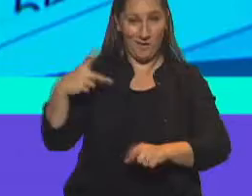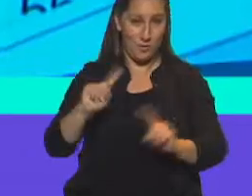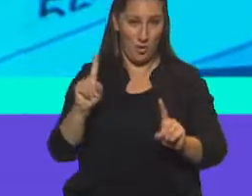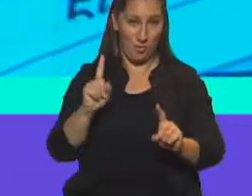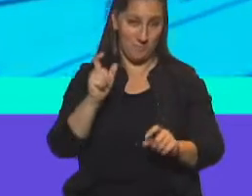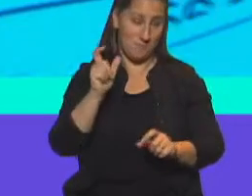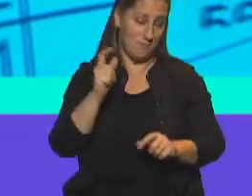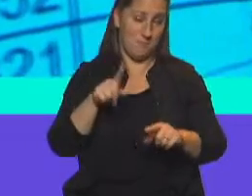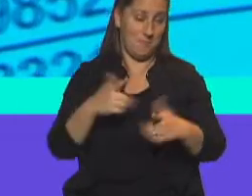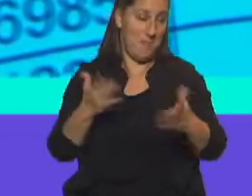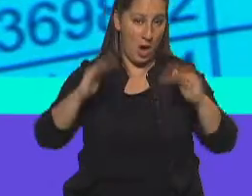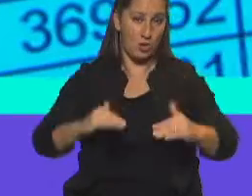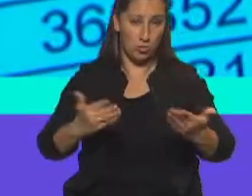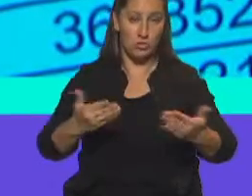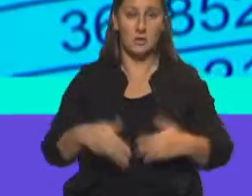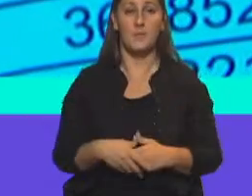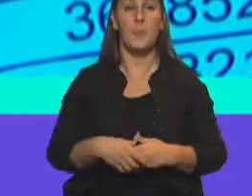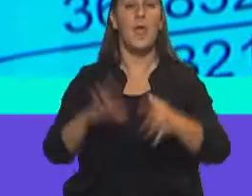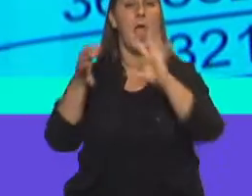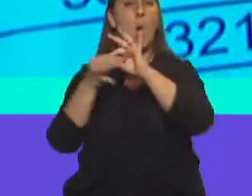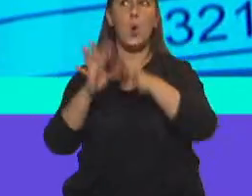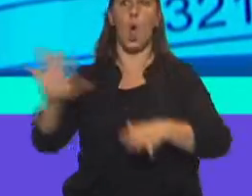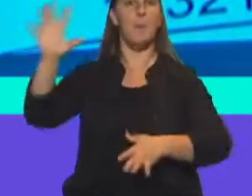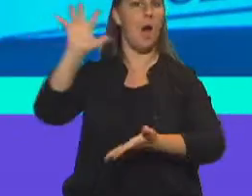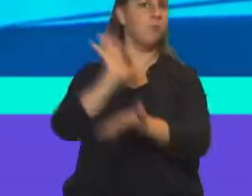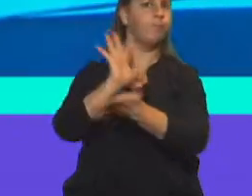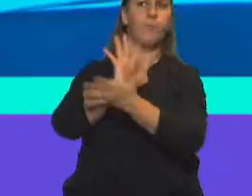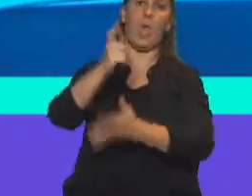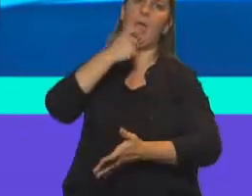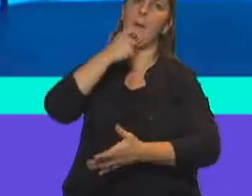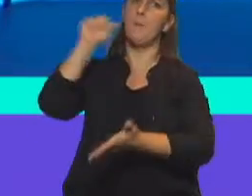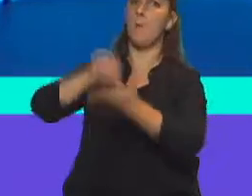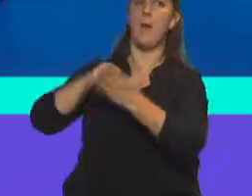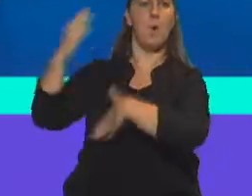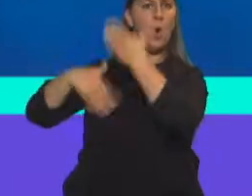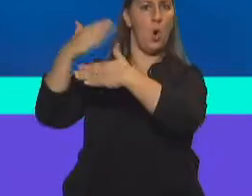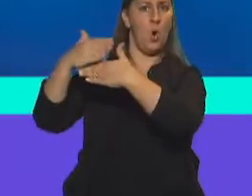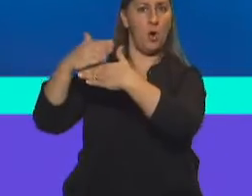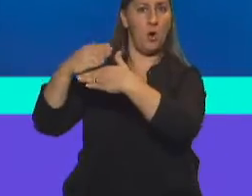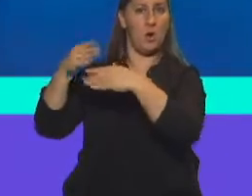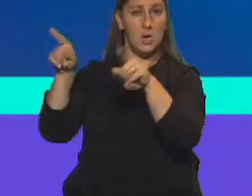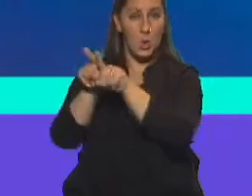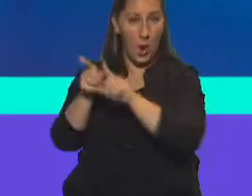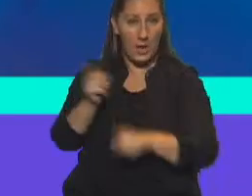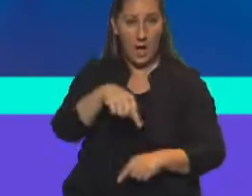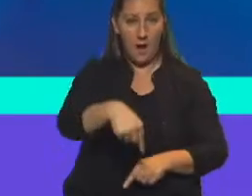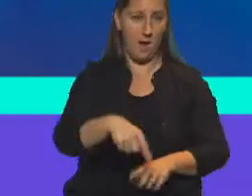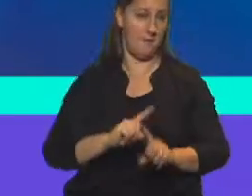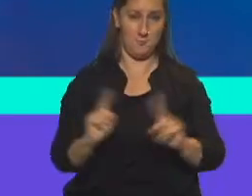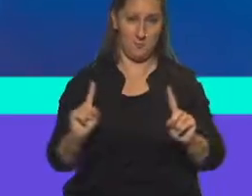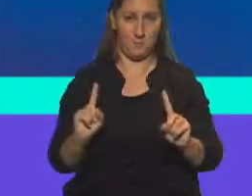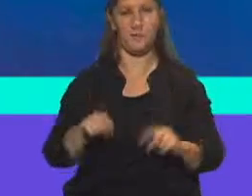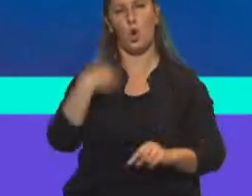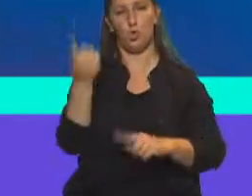datos. Y ojo, porque en Europa, que sería el ejemplo de los países desarrollados, no es tan así como pasa acá. Vamos a otra